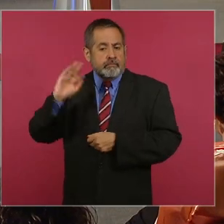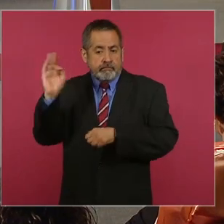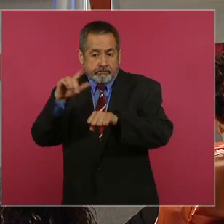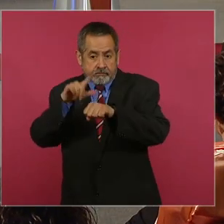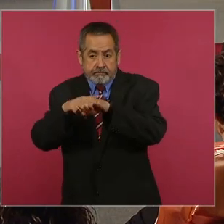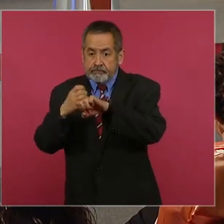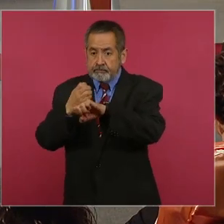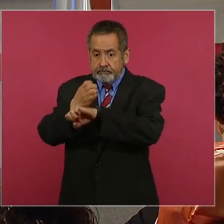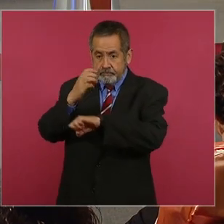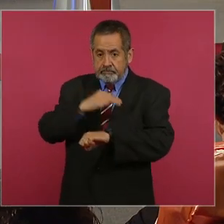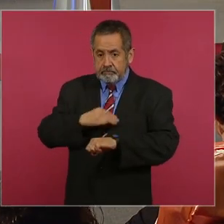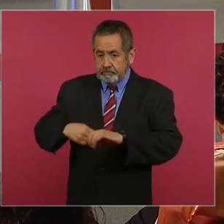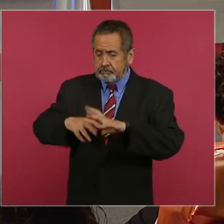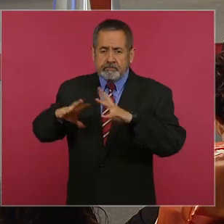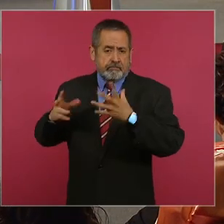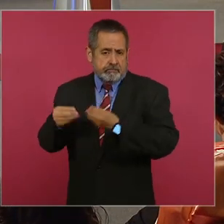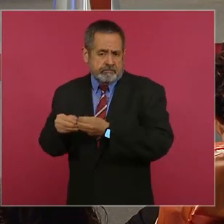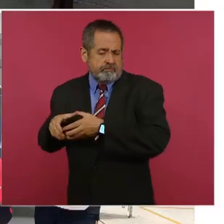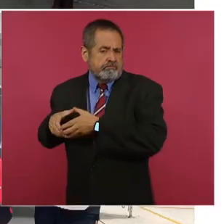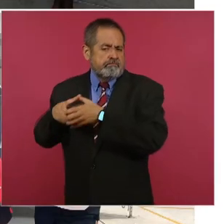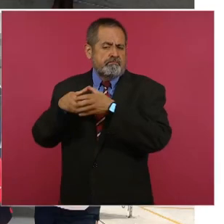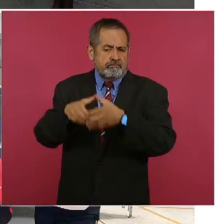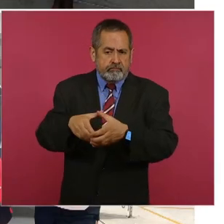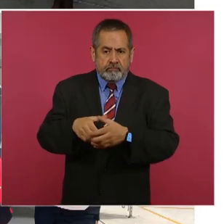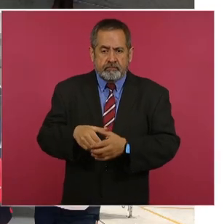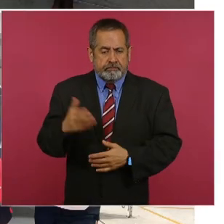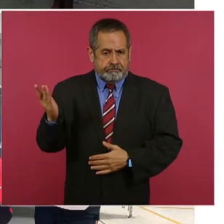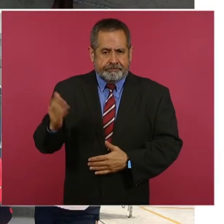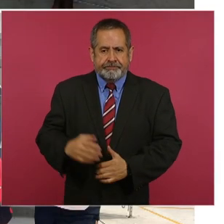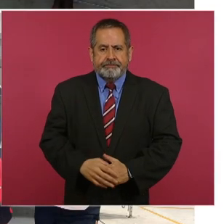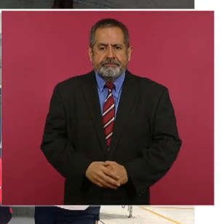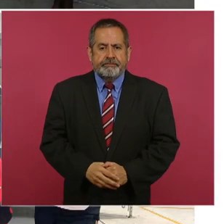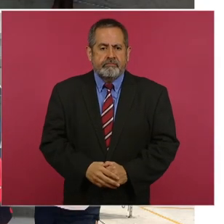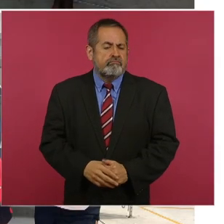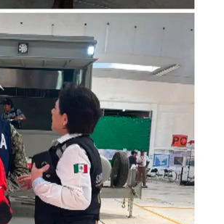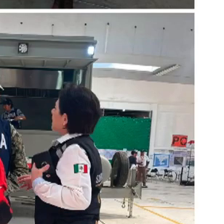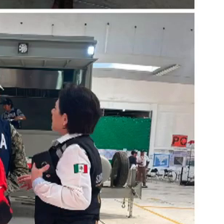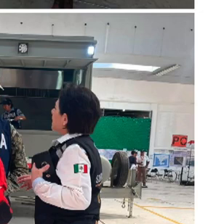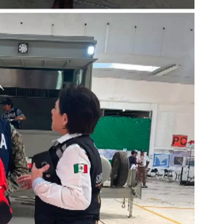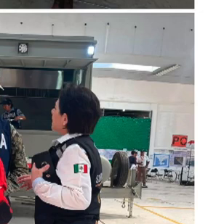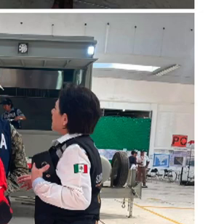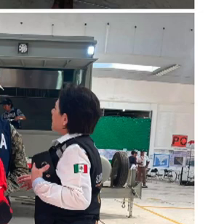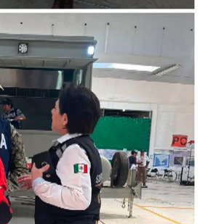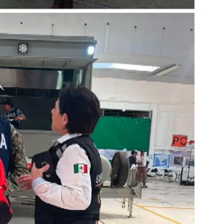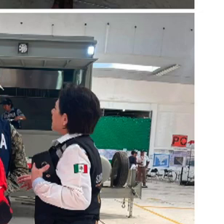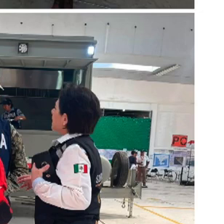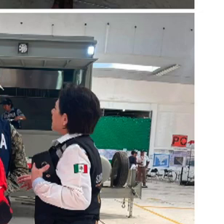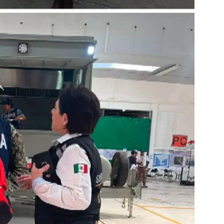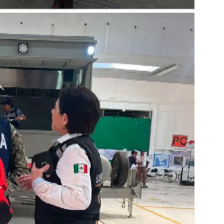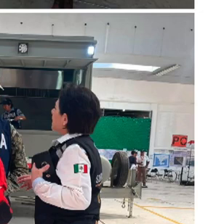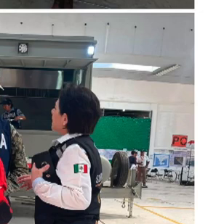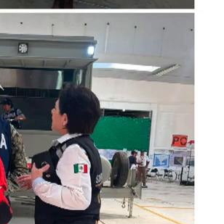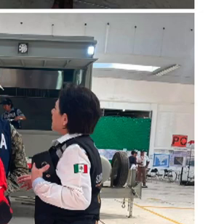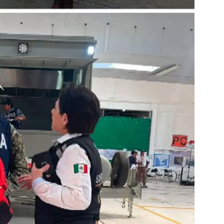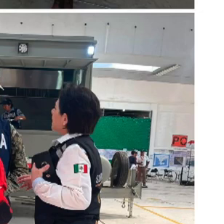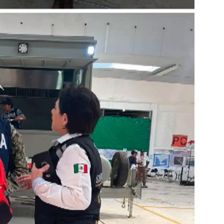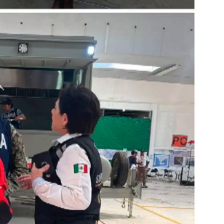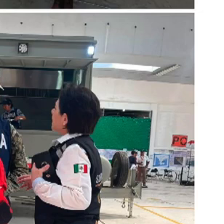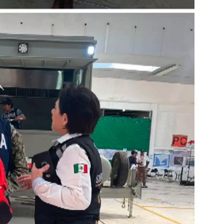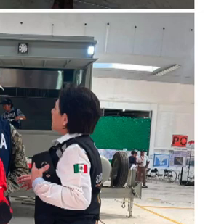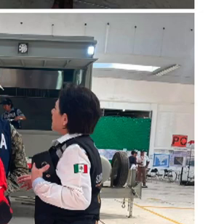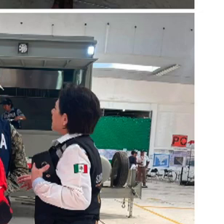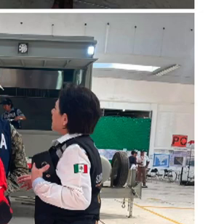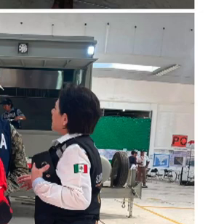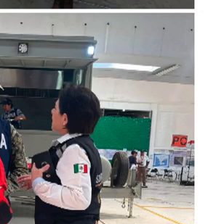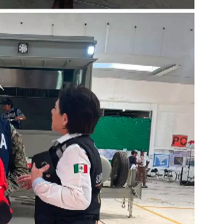de servidores muy importante, todos trabajando para regresar a la normalidad en Acapulco